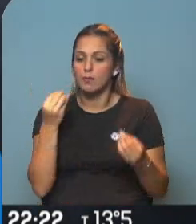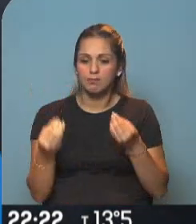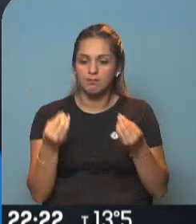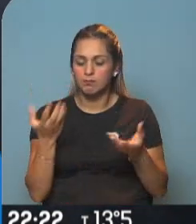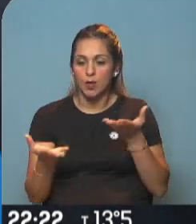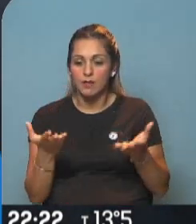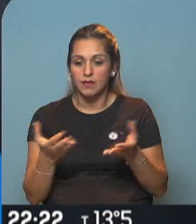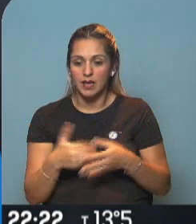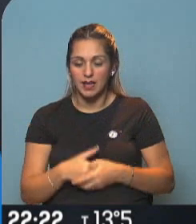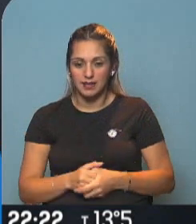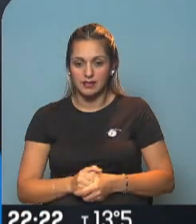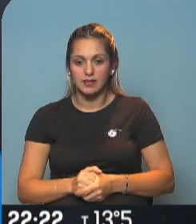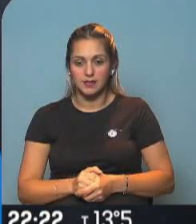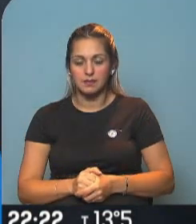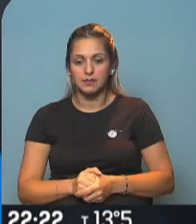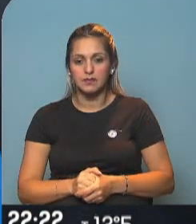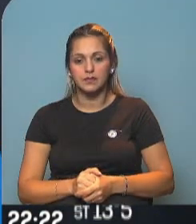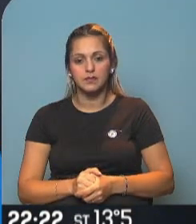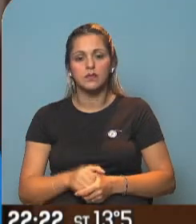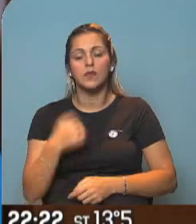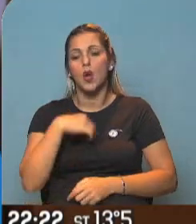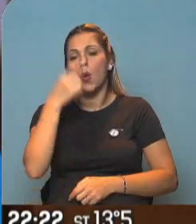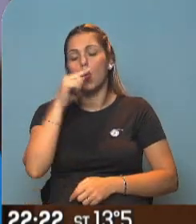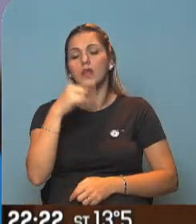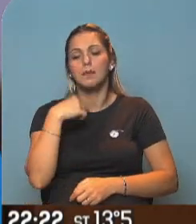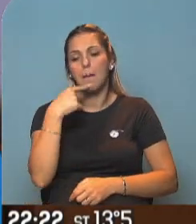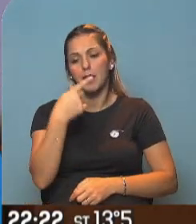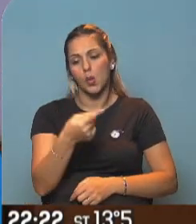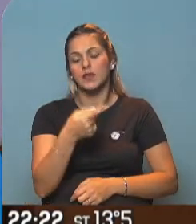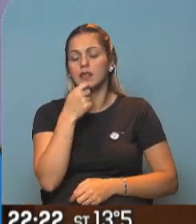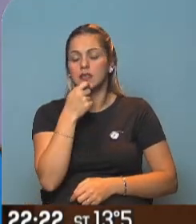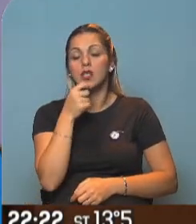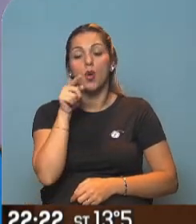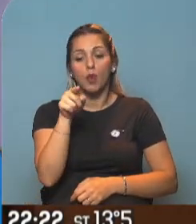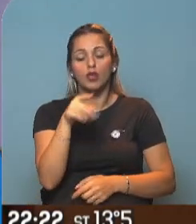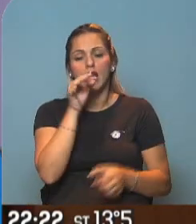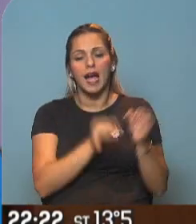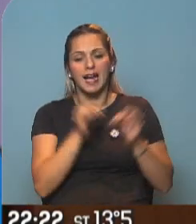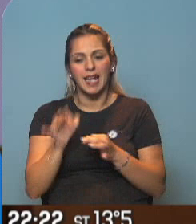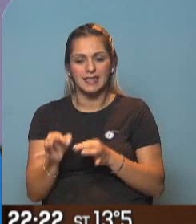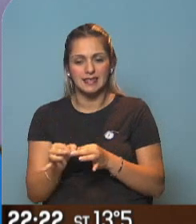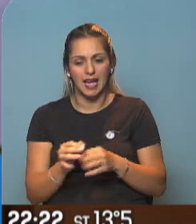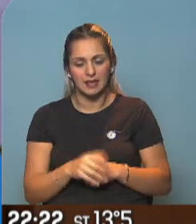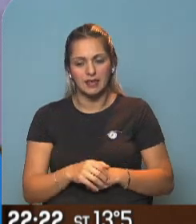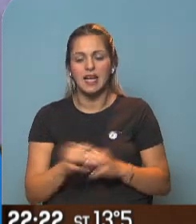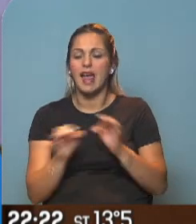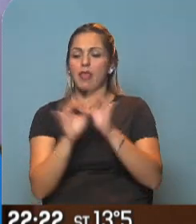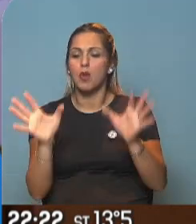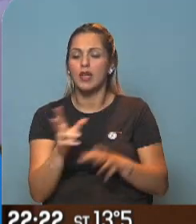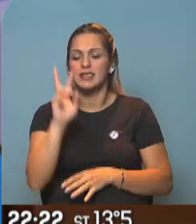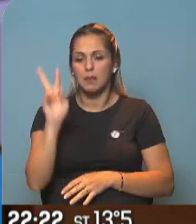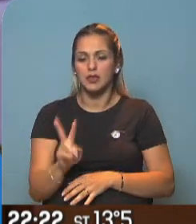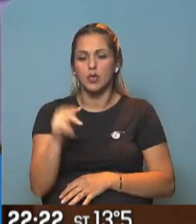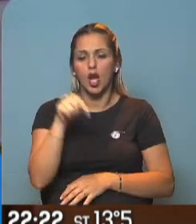basa en tener garantías petroleras, ¿no? Pablo, te hago la última pregunta. Si tuvieras que analizar el grado de intensidad democrática de Venezuela